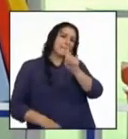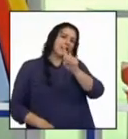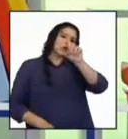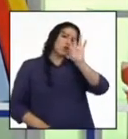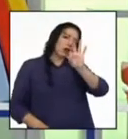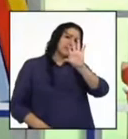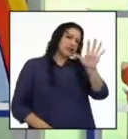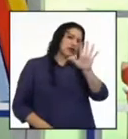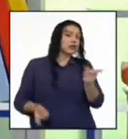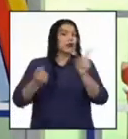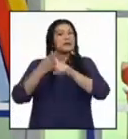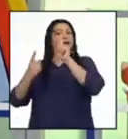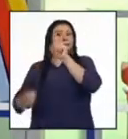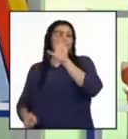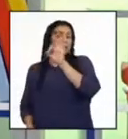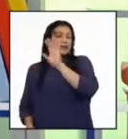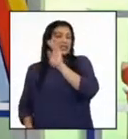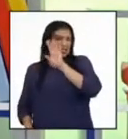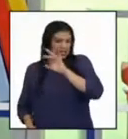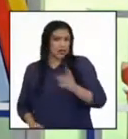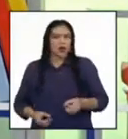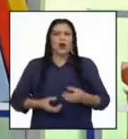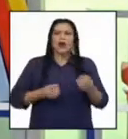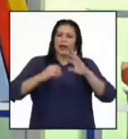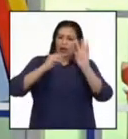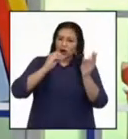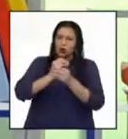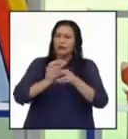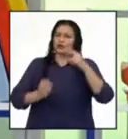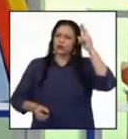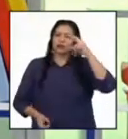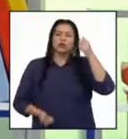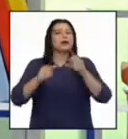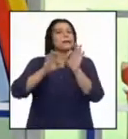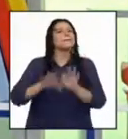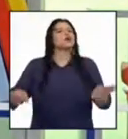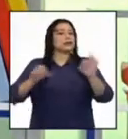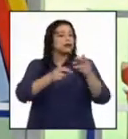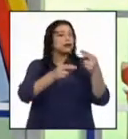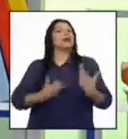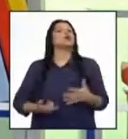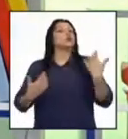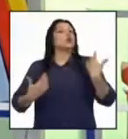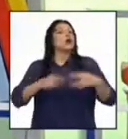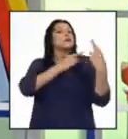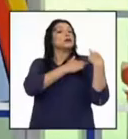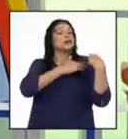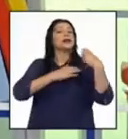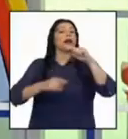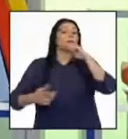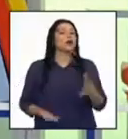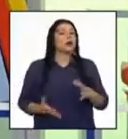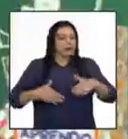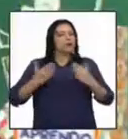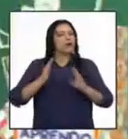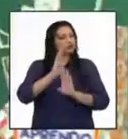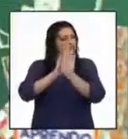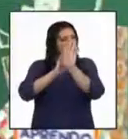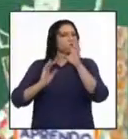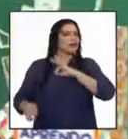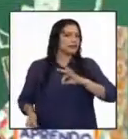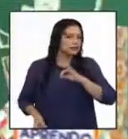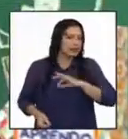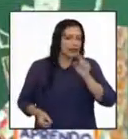y 1975? Incluirás tu reflexión sobre la importancia del papel de las mujeres para alcanzar nuestro bienestar.